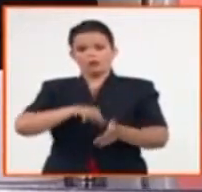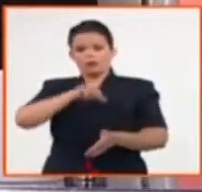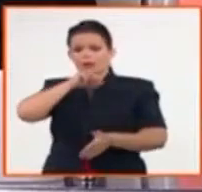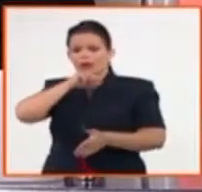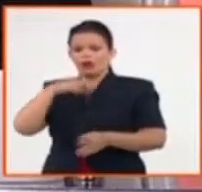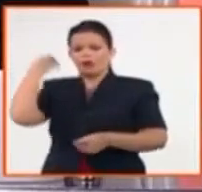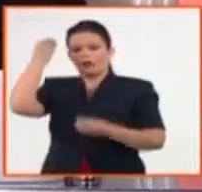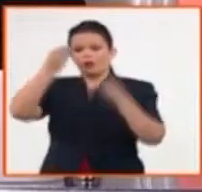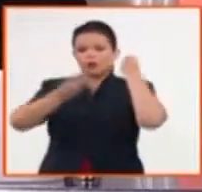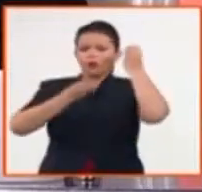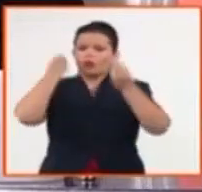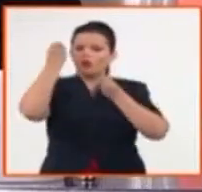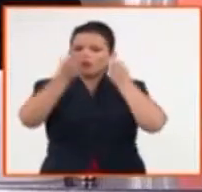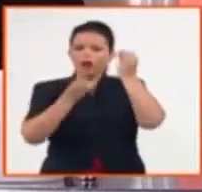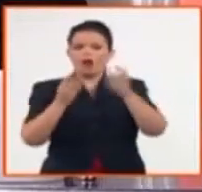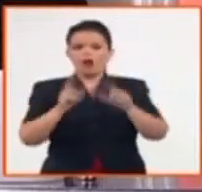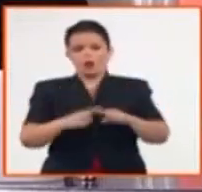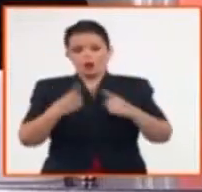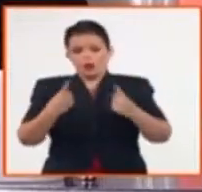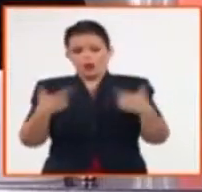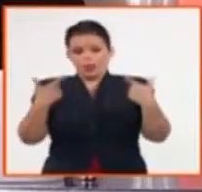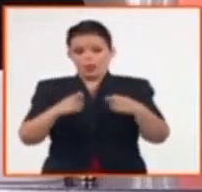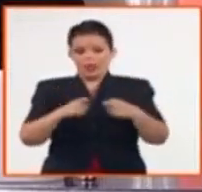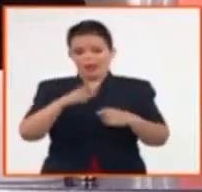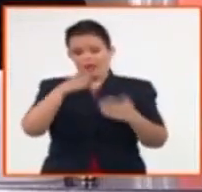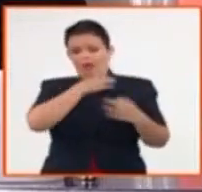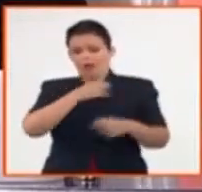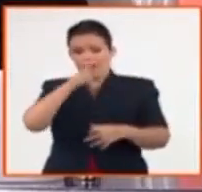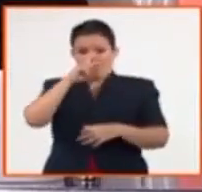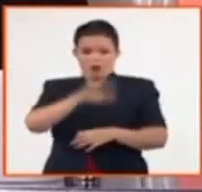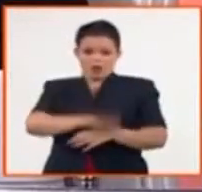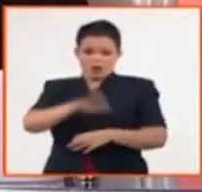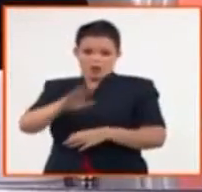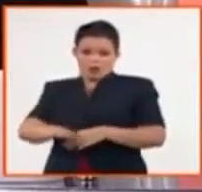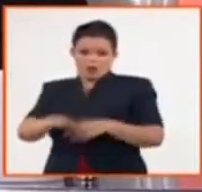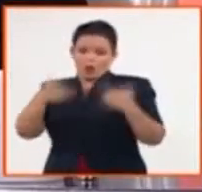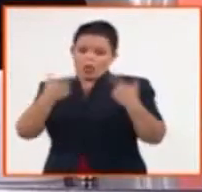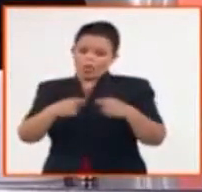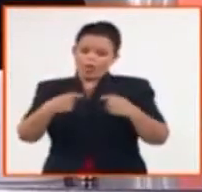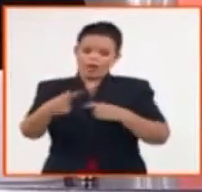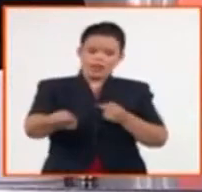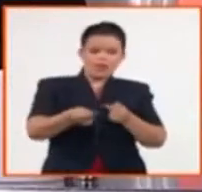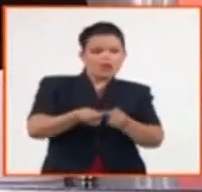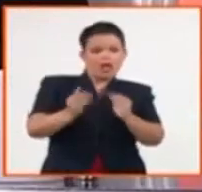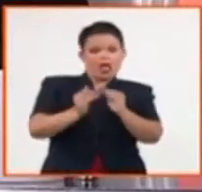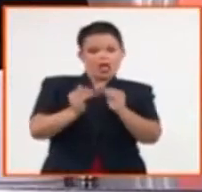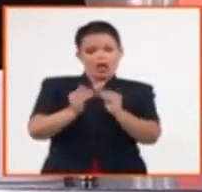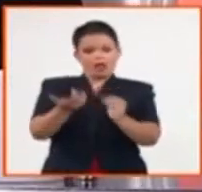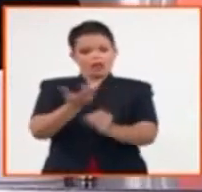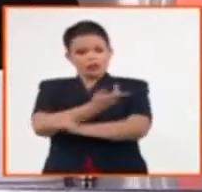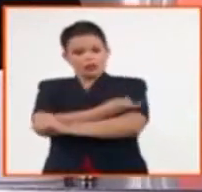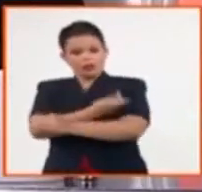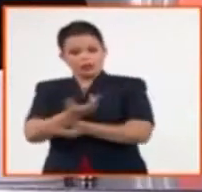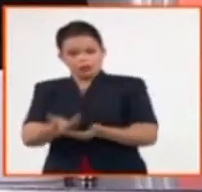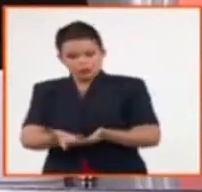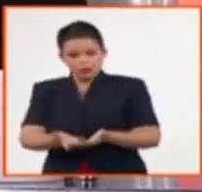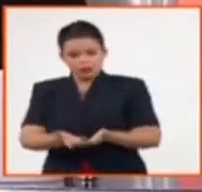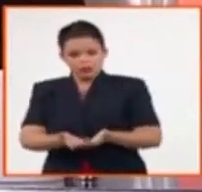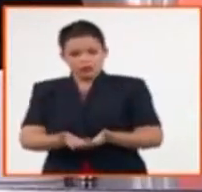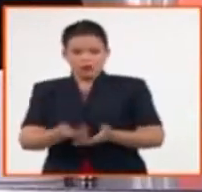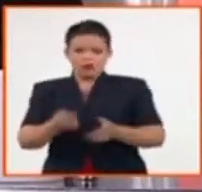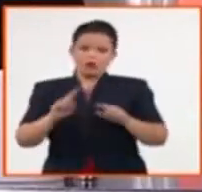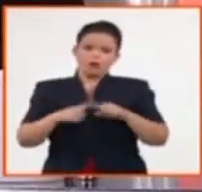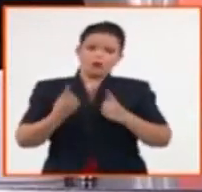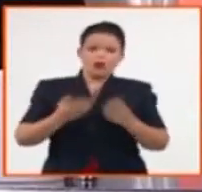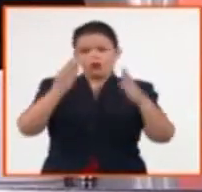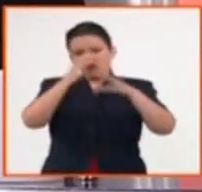acercar los vacunatorios a sus viviendas. Se ha hecho un esfuerzo extraordinario. De todo depende de los recursos con que contemos para seguir